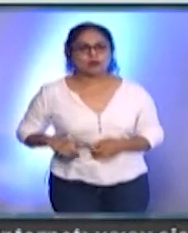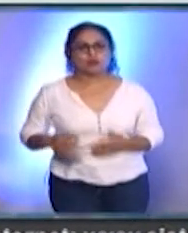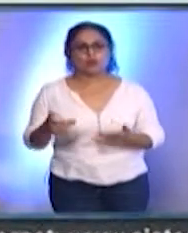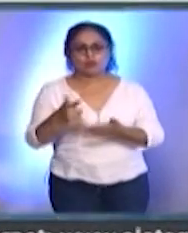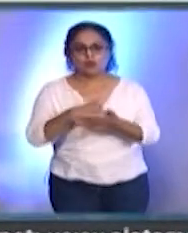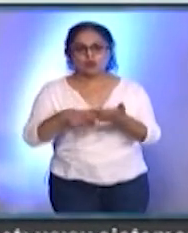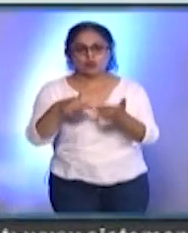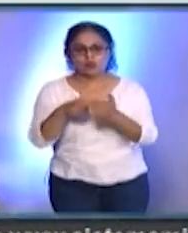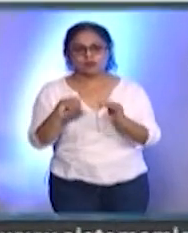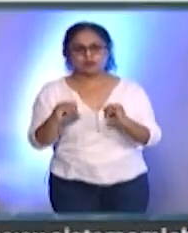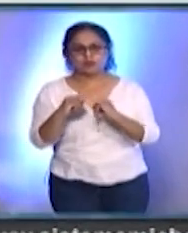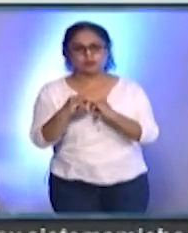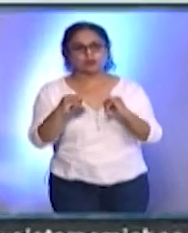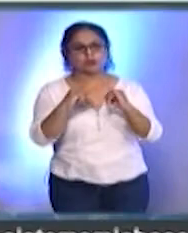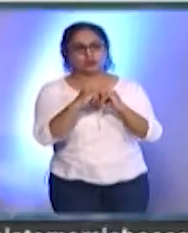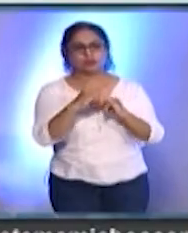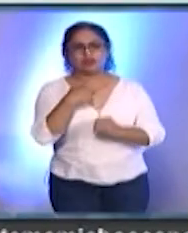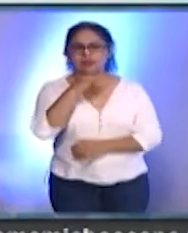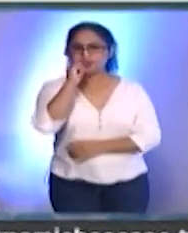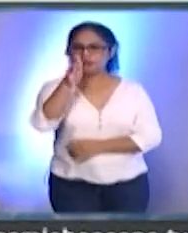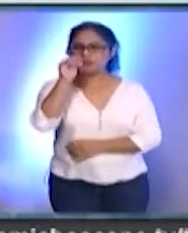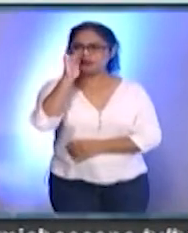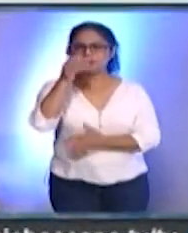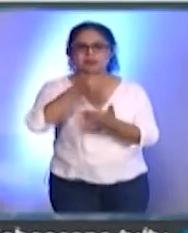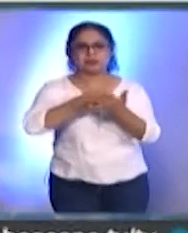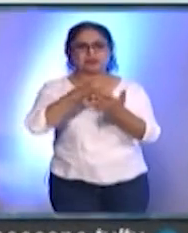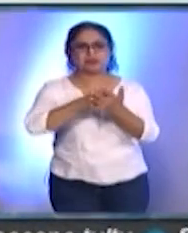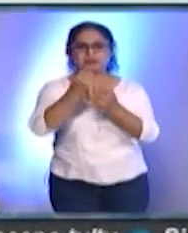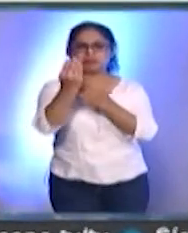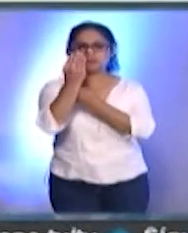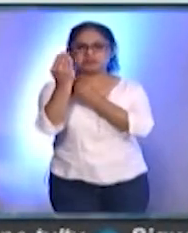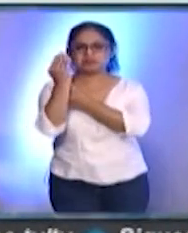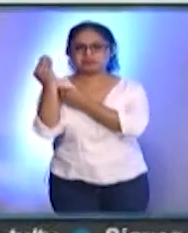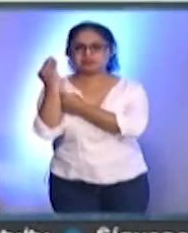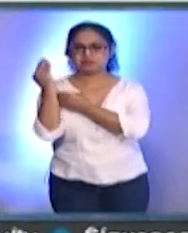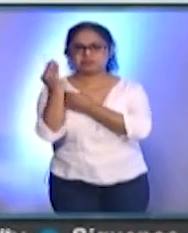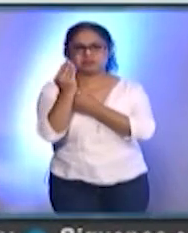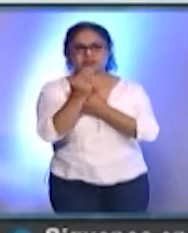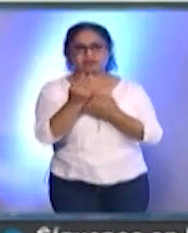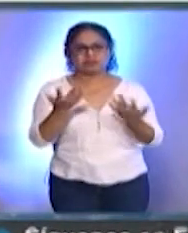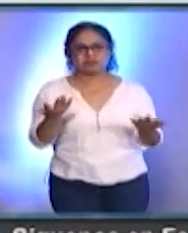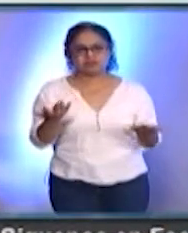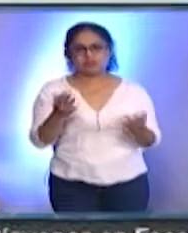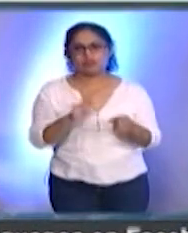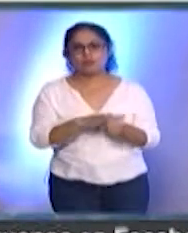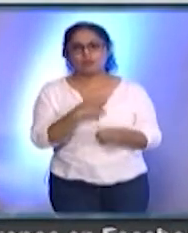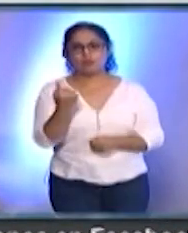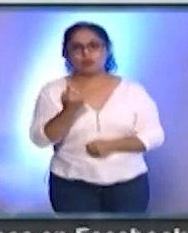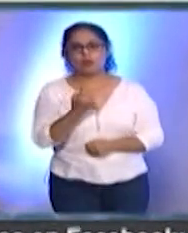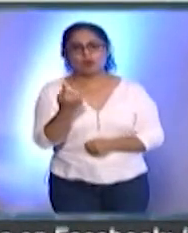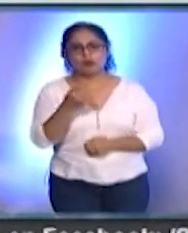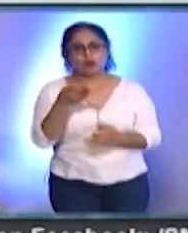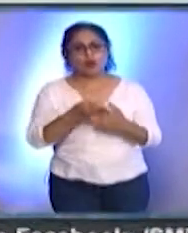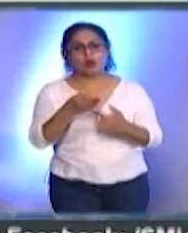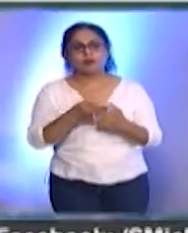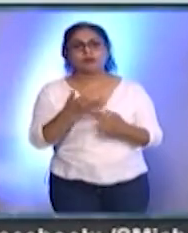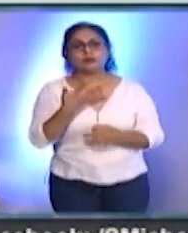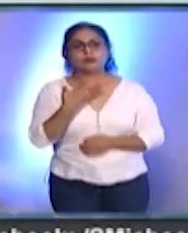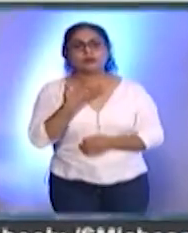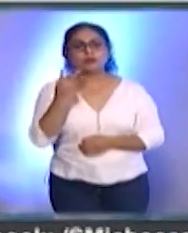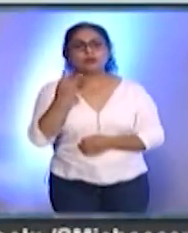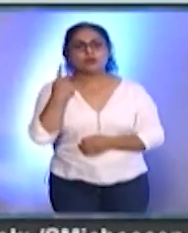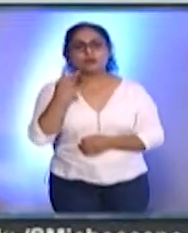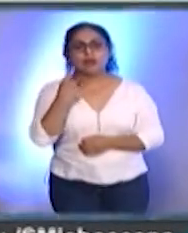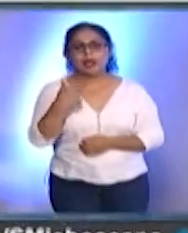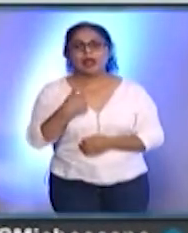gubernamentales, y nadie quiso llevar mi caso, ¿no? Y por eso también la razón de la que por qué hoy estoy en política, porque